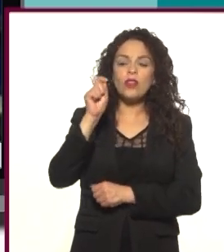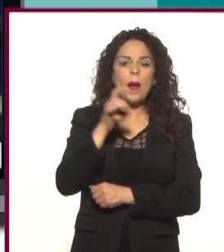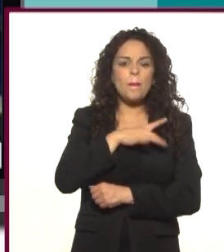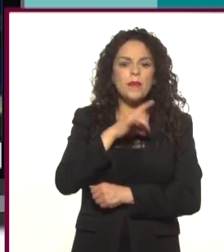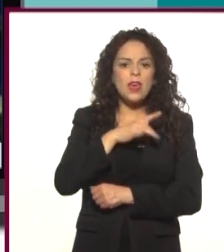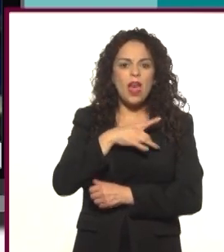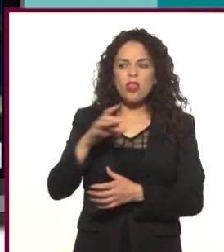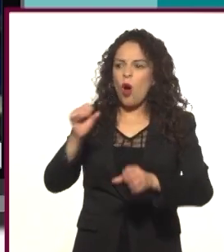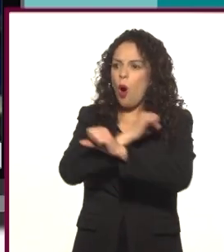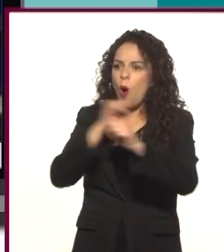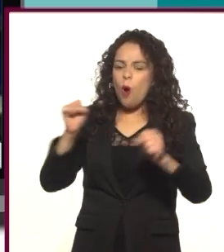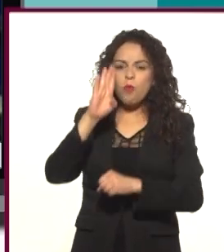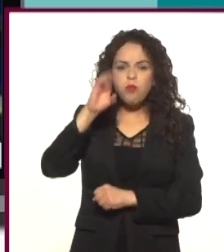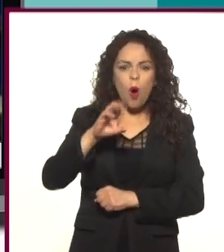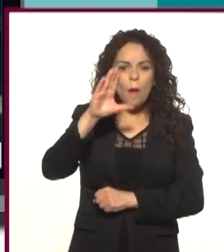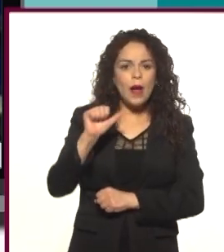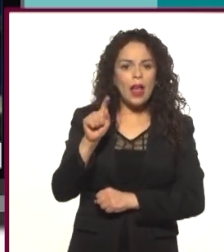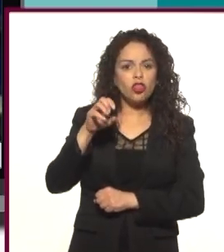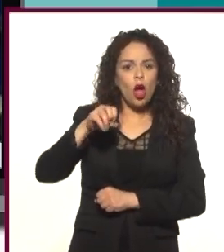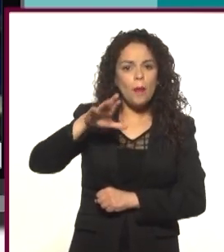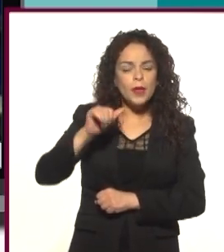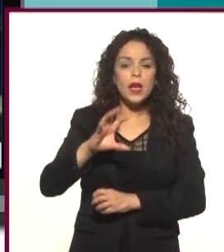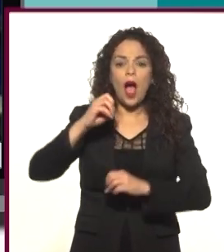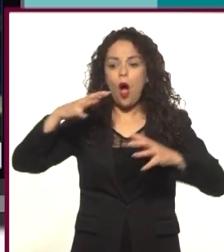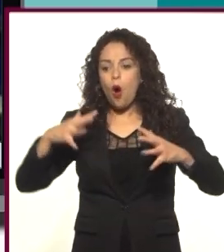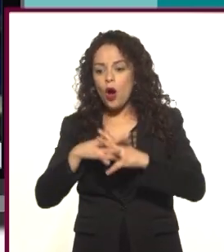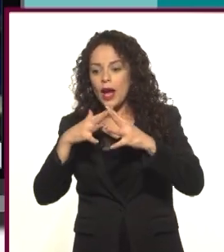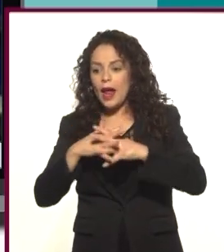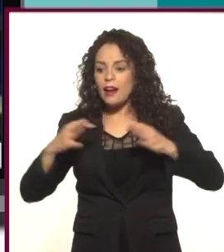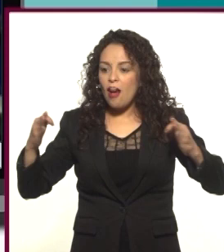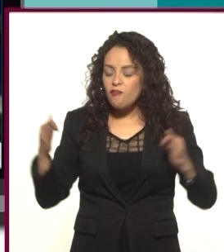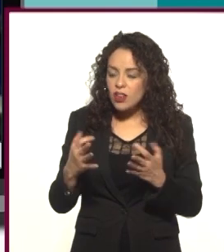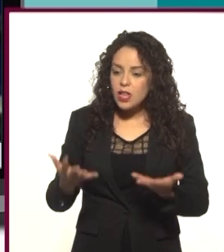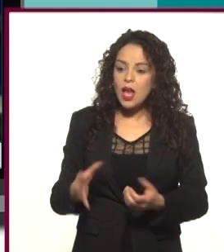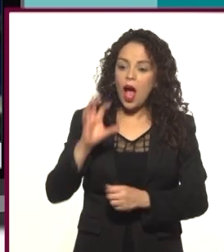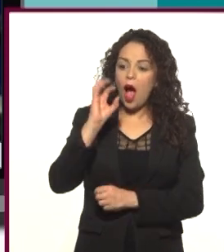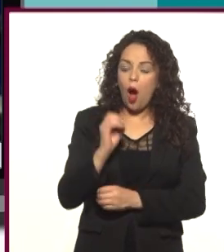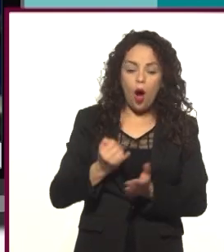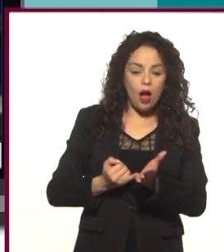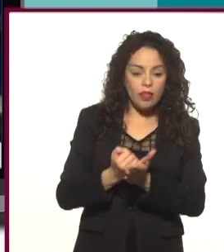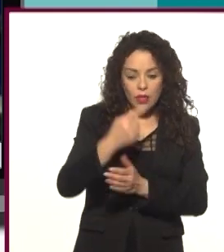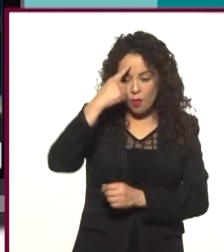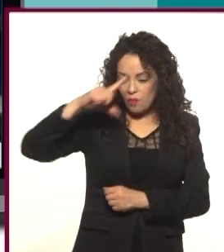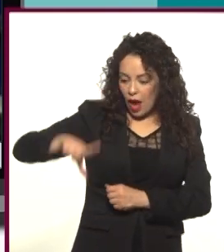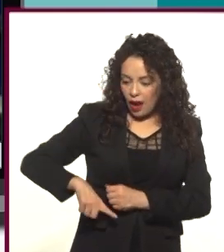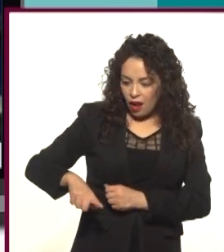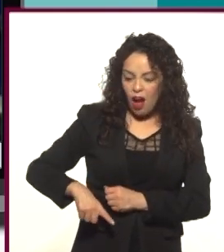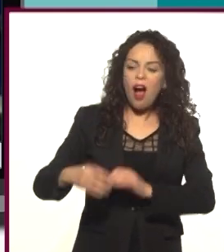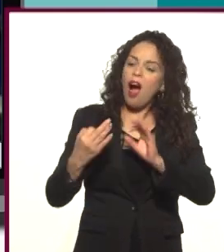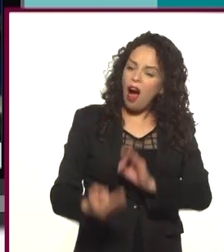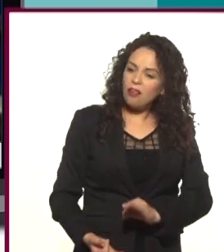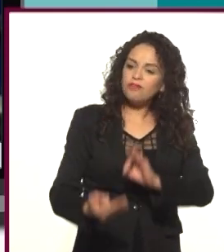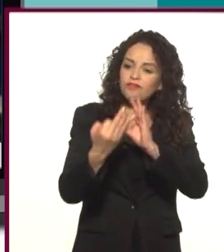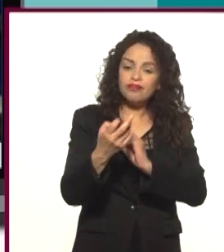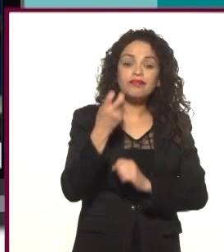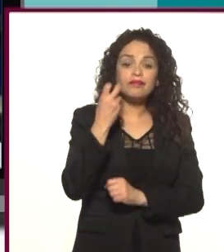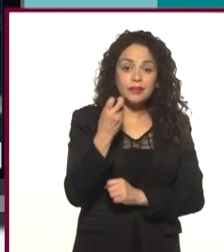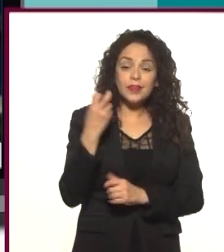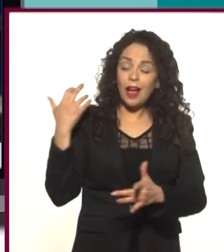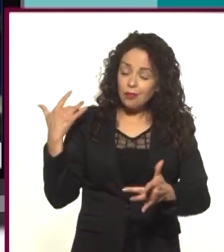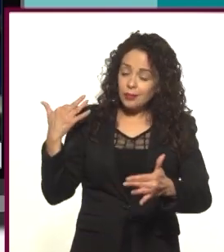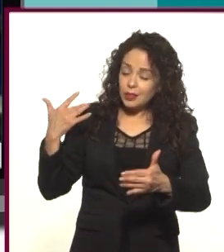la radiación, se enfrentaron a la Guerra Fría, se enfrentaron incluso como a las decisiones del gobierno.